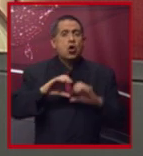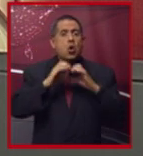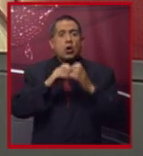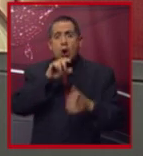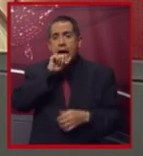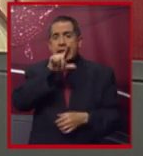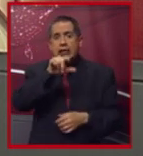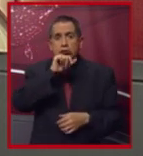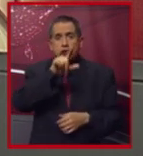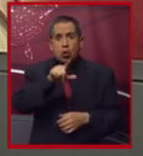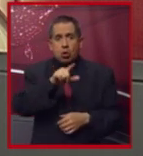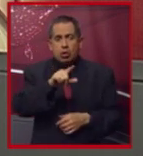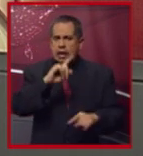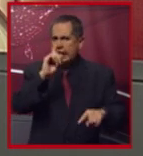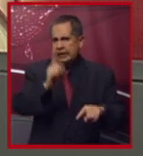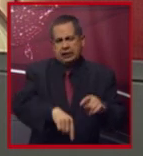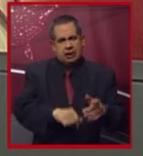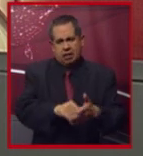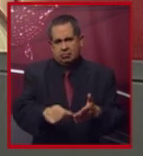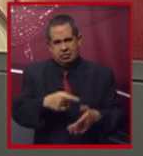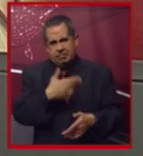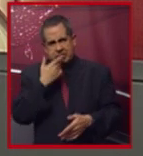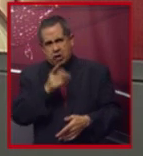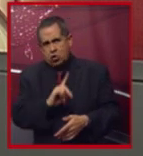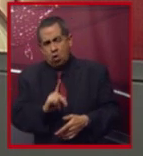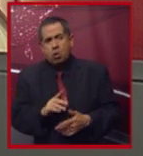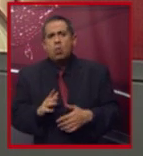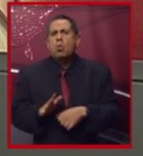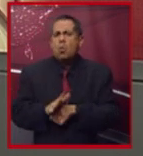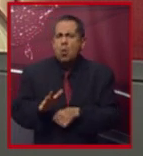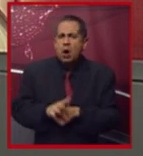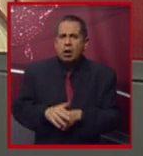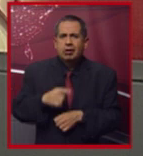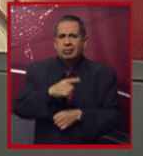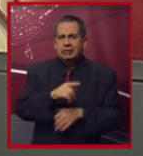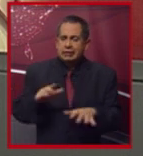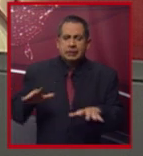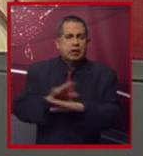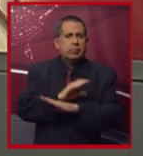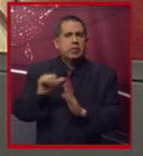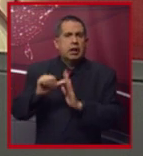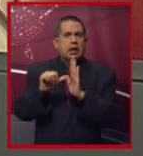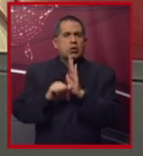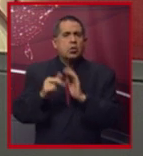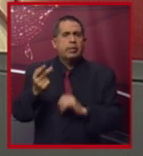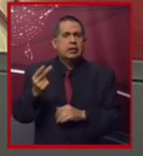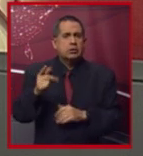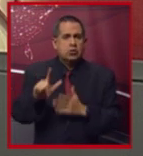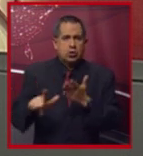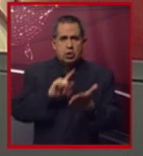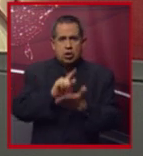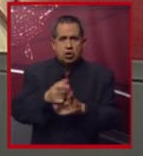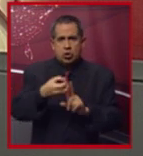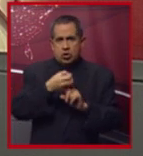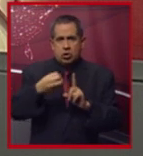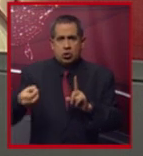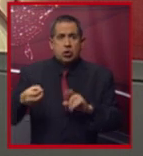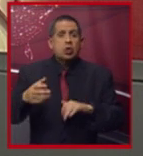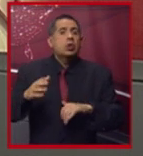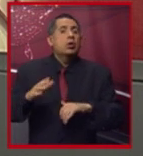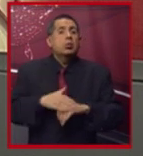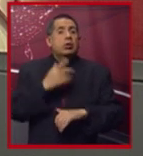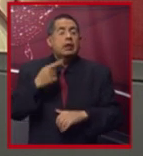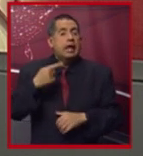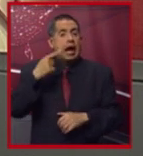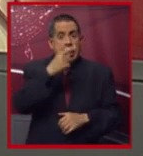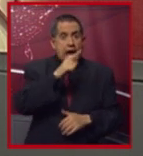el pasado 31 de enero de 2019, a través del cual se modificó el artículo 25 de la Ley Orgánica del Poder Ejecutivo